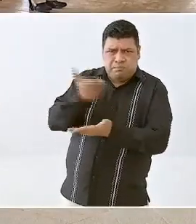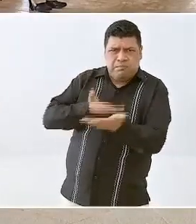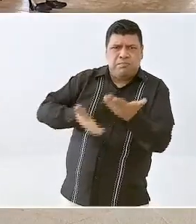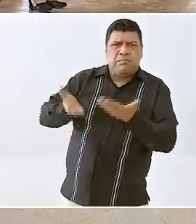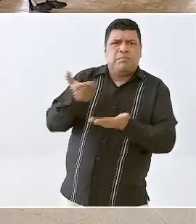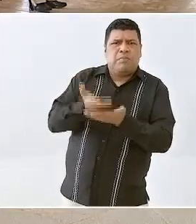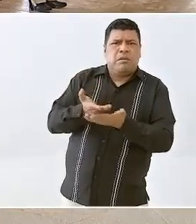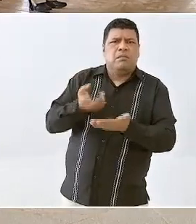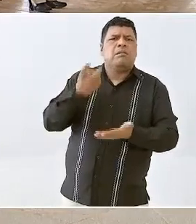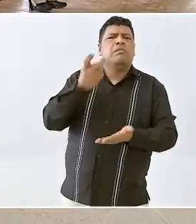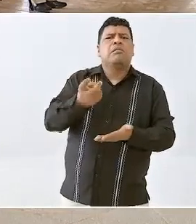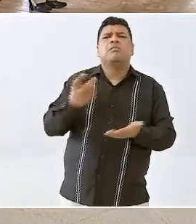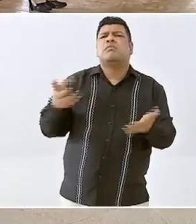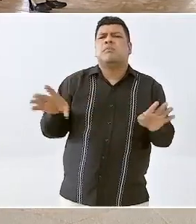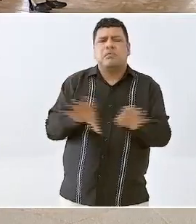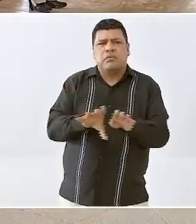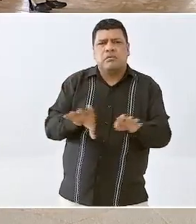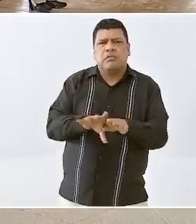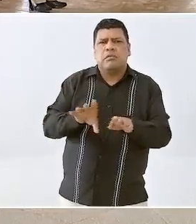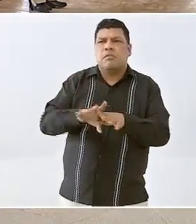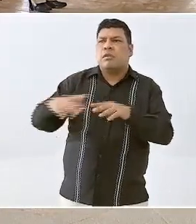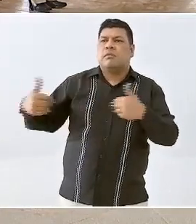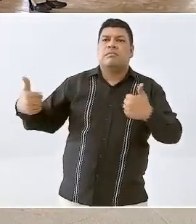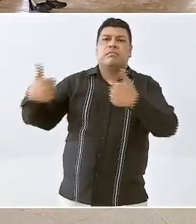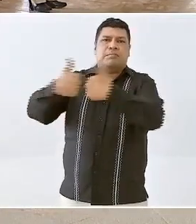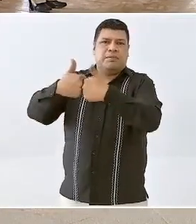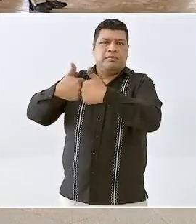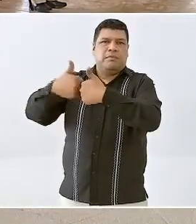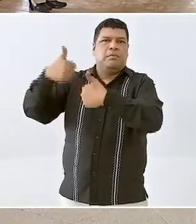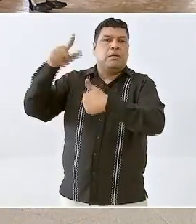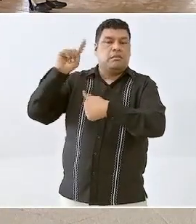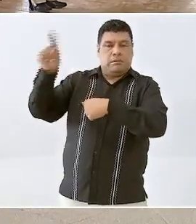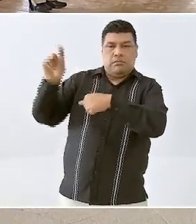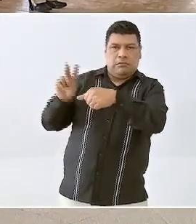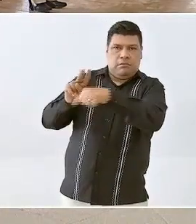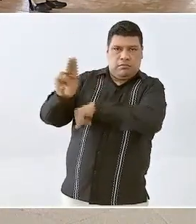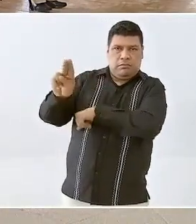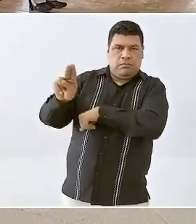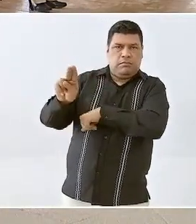se lleva a cabo en la frontera norte.